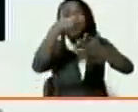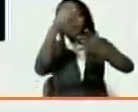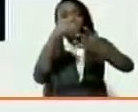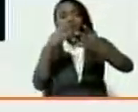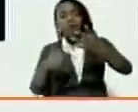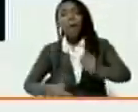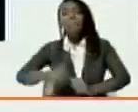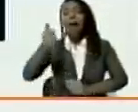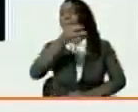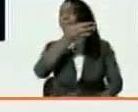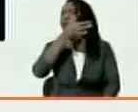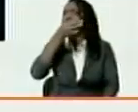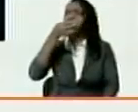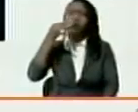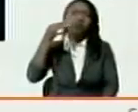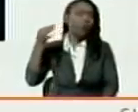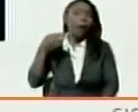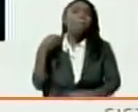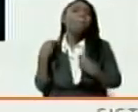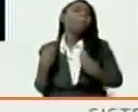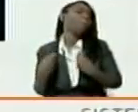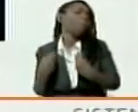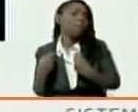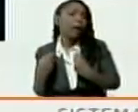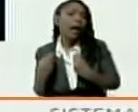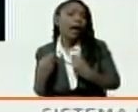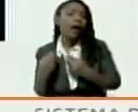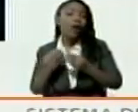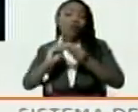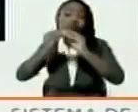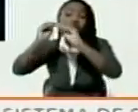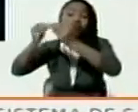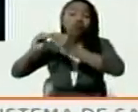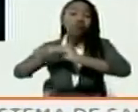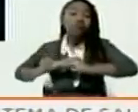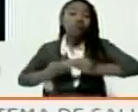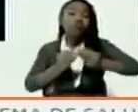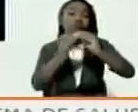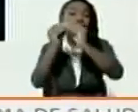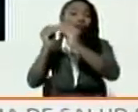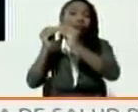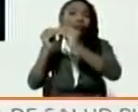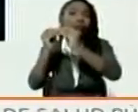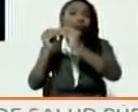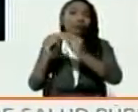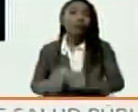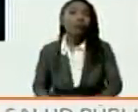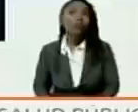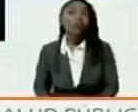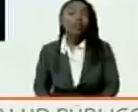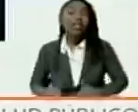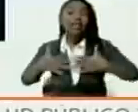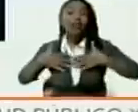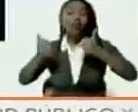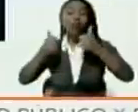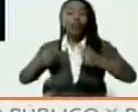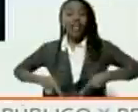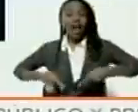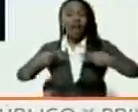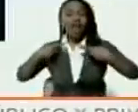más exitosos para la recuperación y el salvamento de la